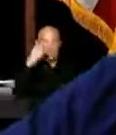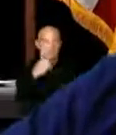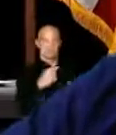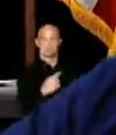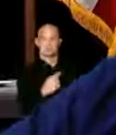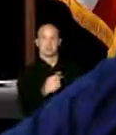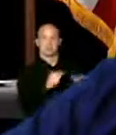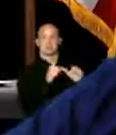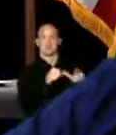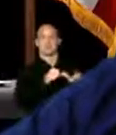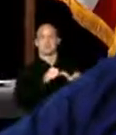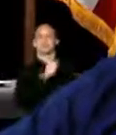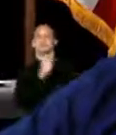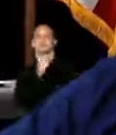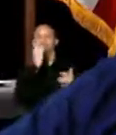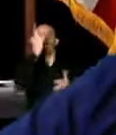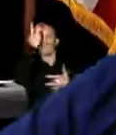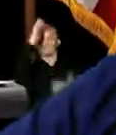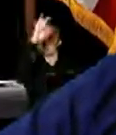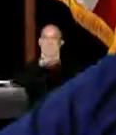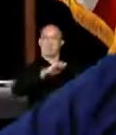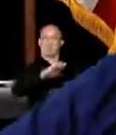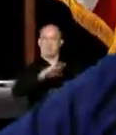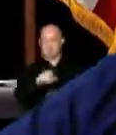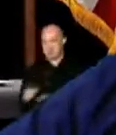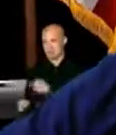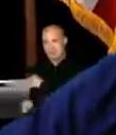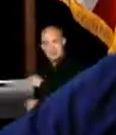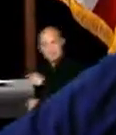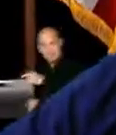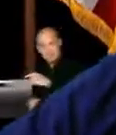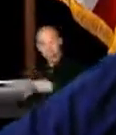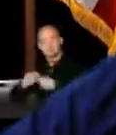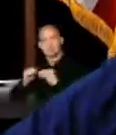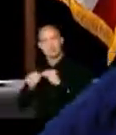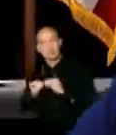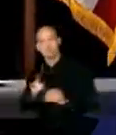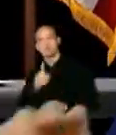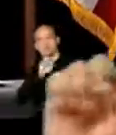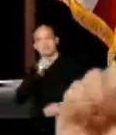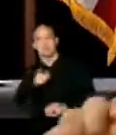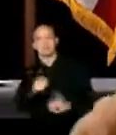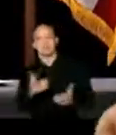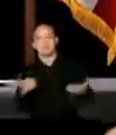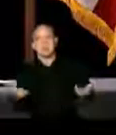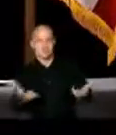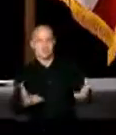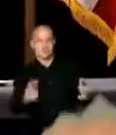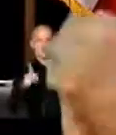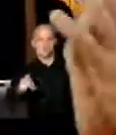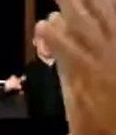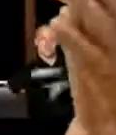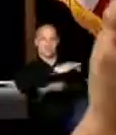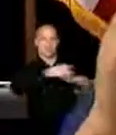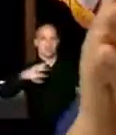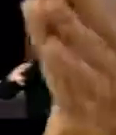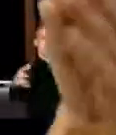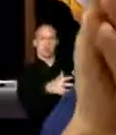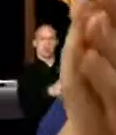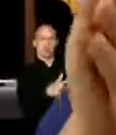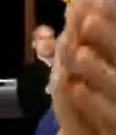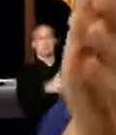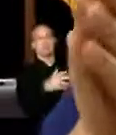mañana. Vamos a ver lo que contiene ese toque de queda de 10 a 5. Los